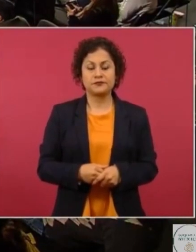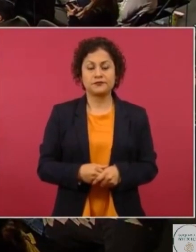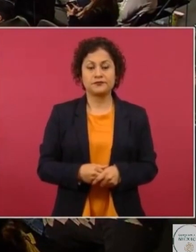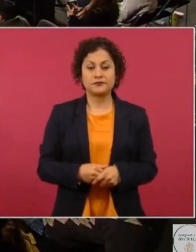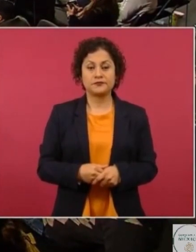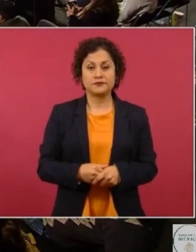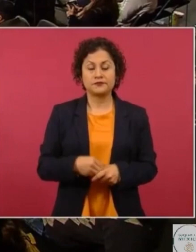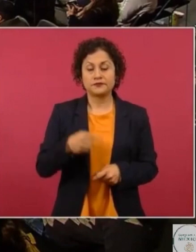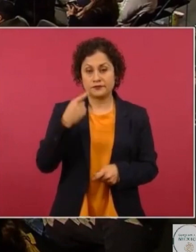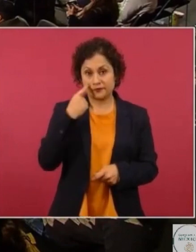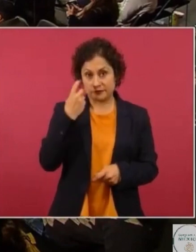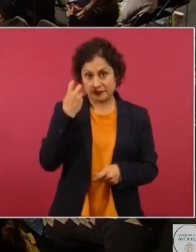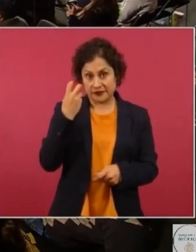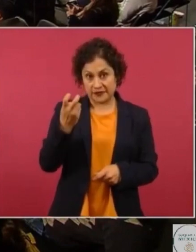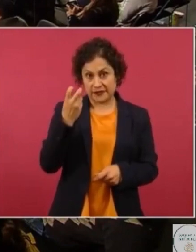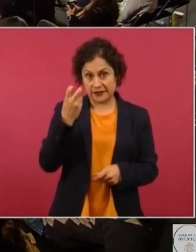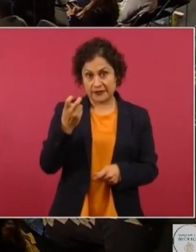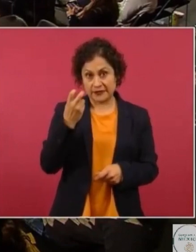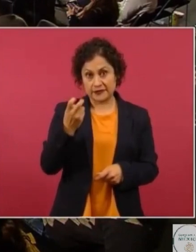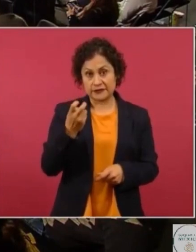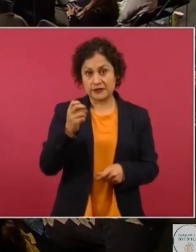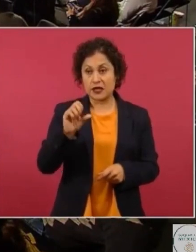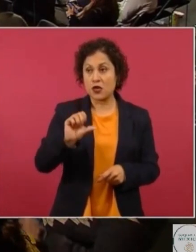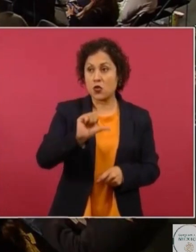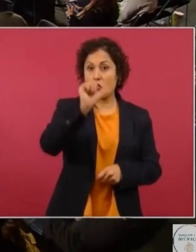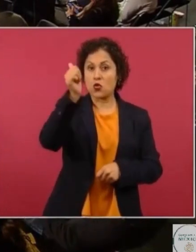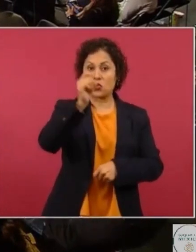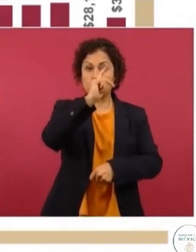Esta es inversión extranjera directa.